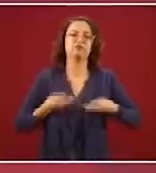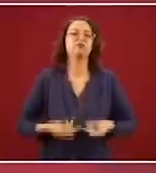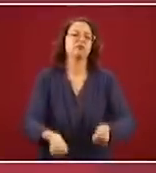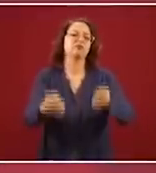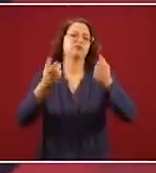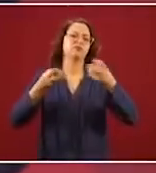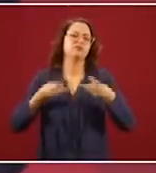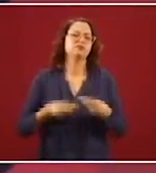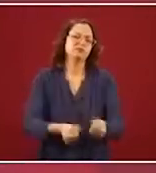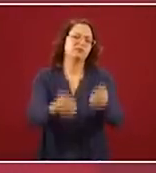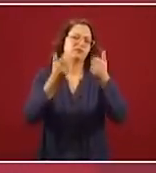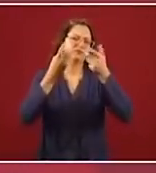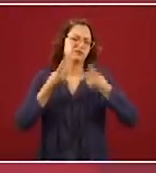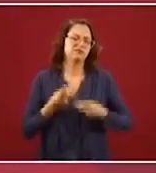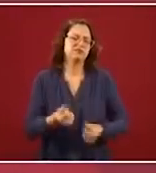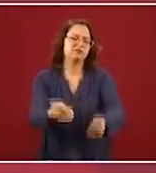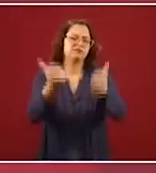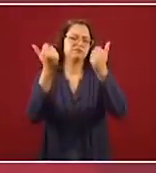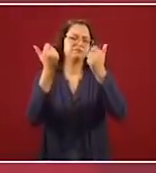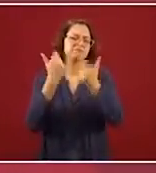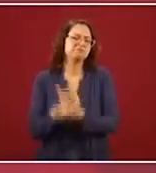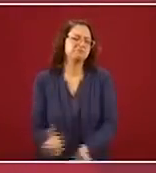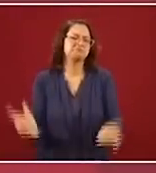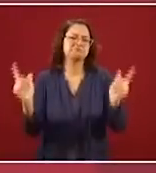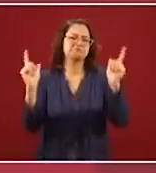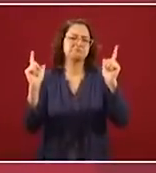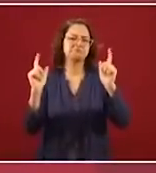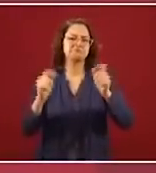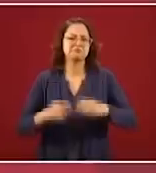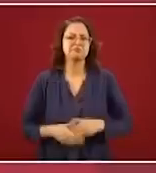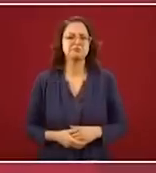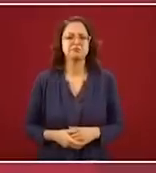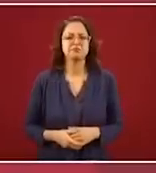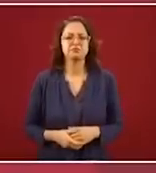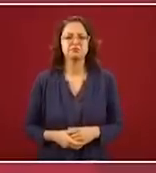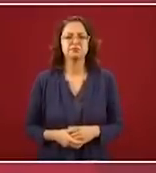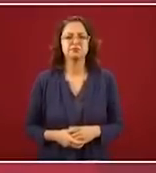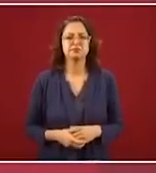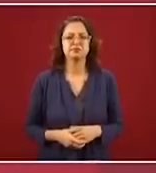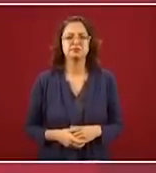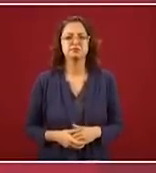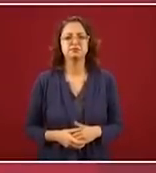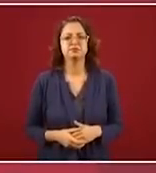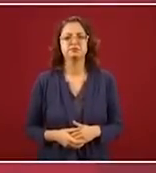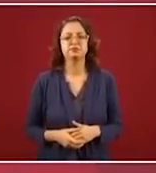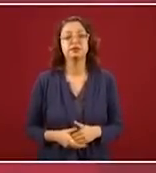derrochaba a manos llenas. Entonces, eso ya no.